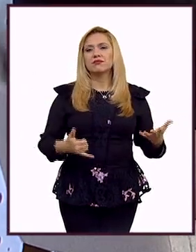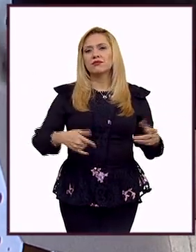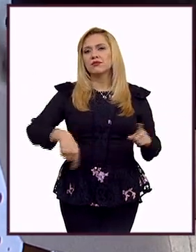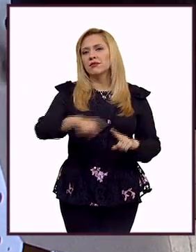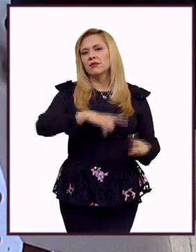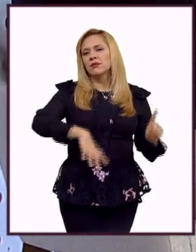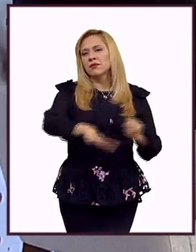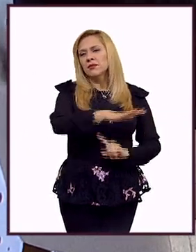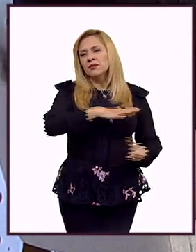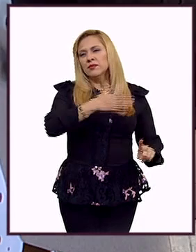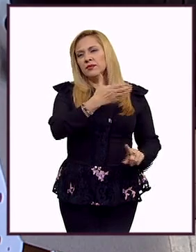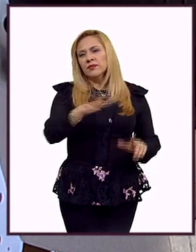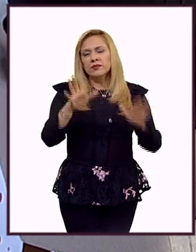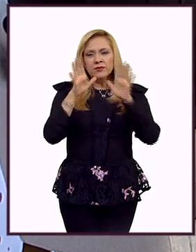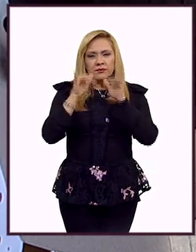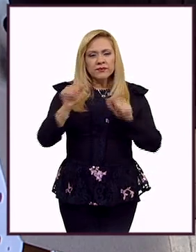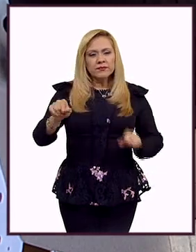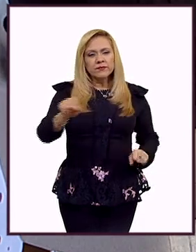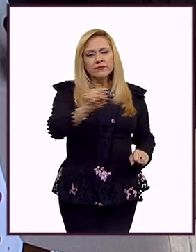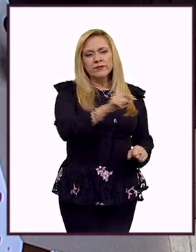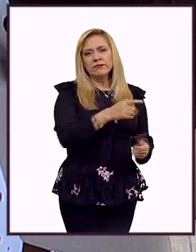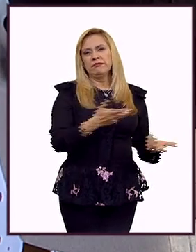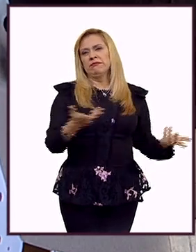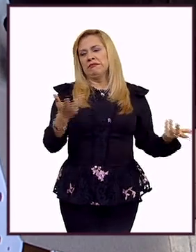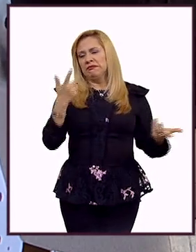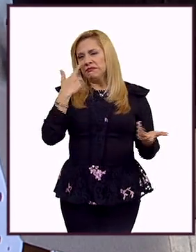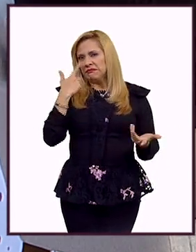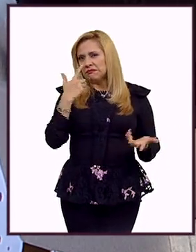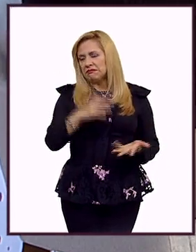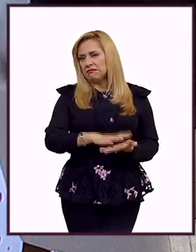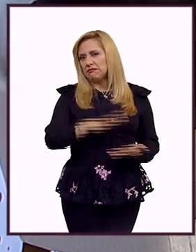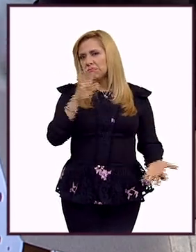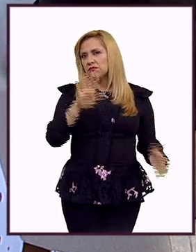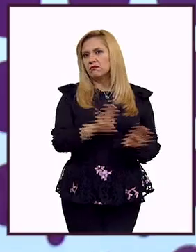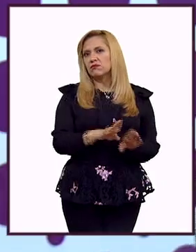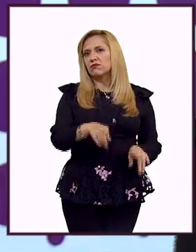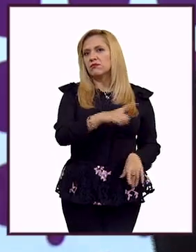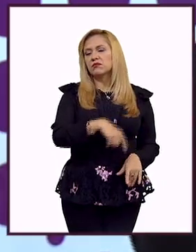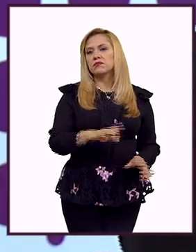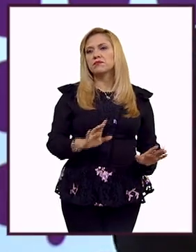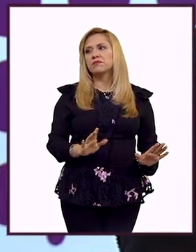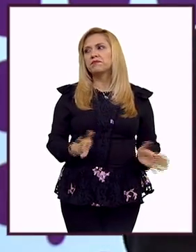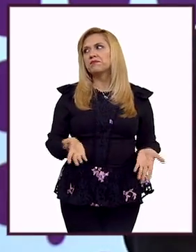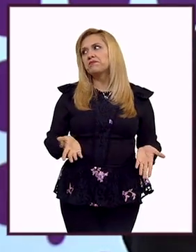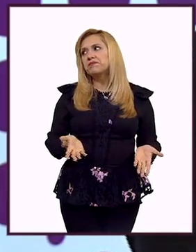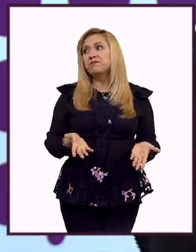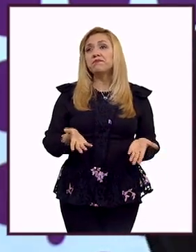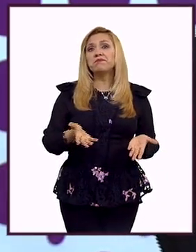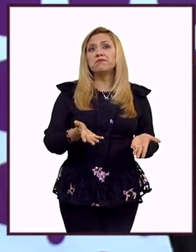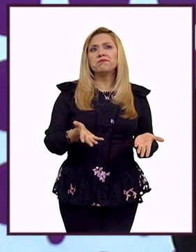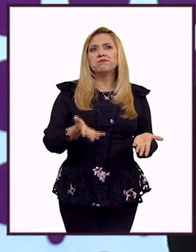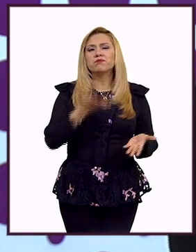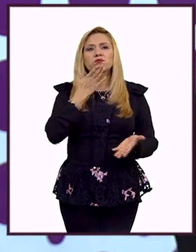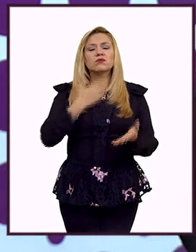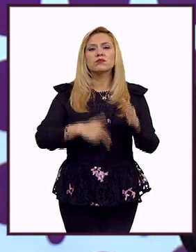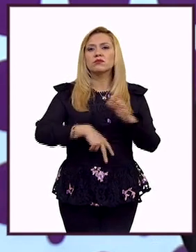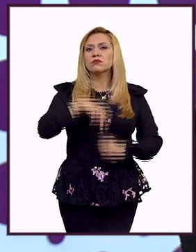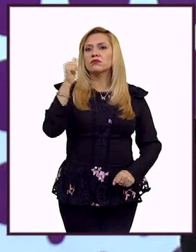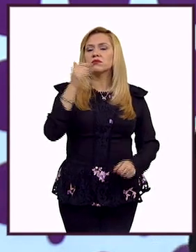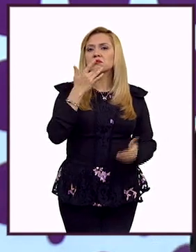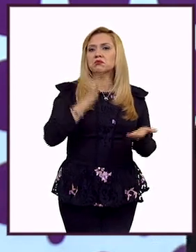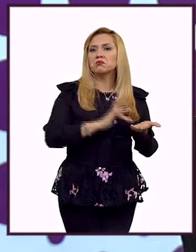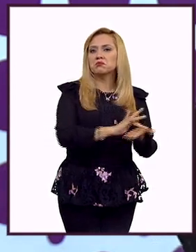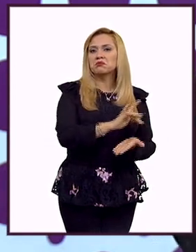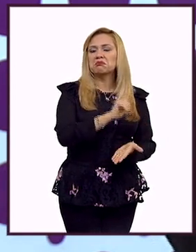territorios campesinos que hace rato decían, muchos de estos sujetos sociales quedaban como en la ambigüedad incluso jurídica y a veces incluso en el tema de los